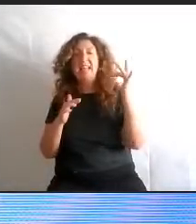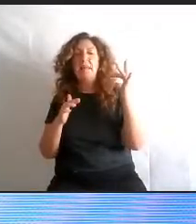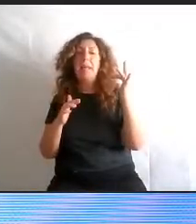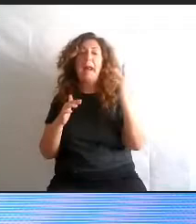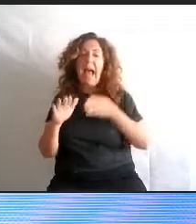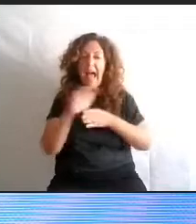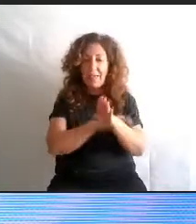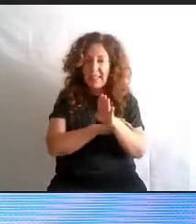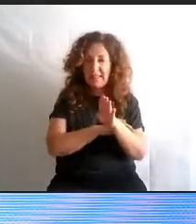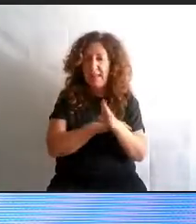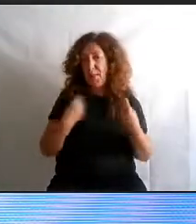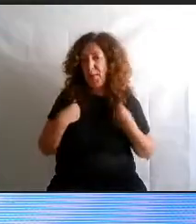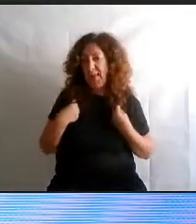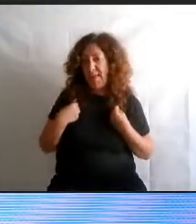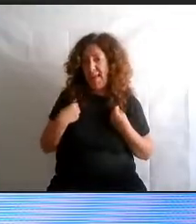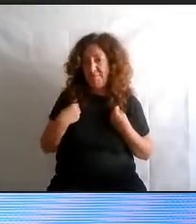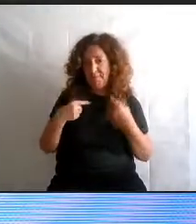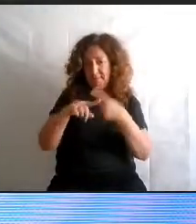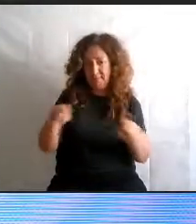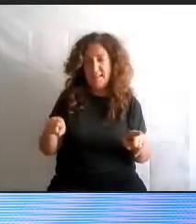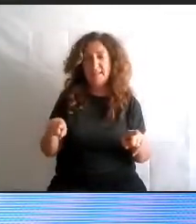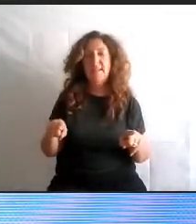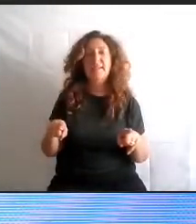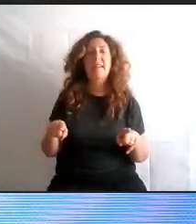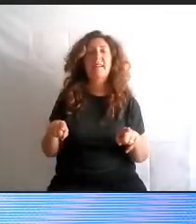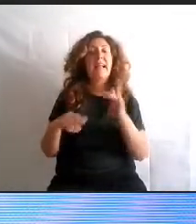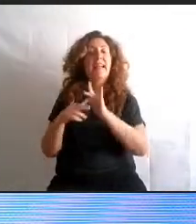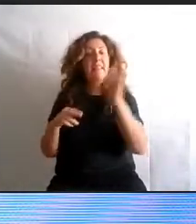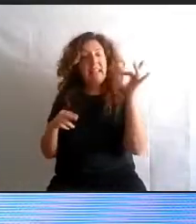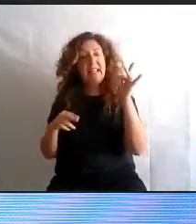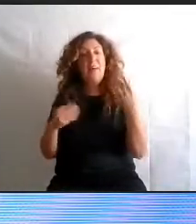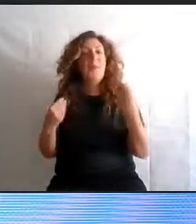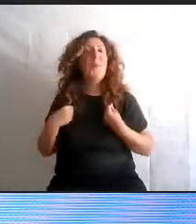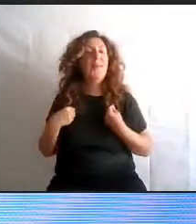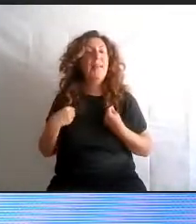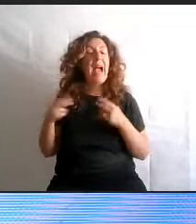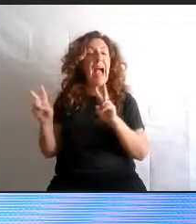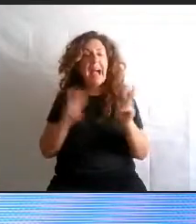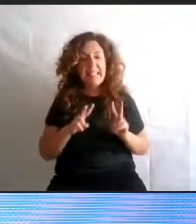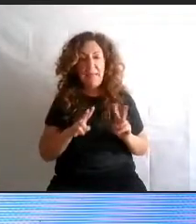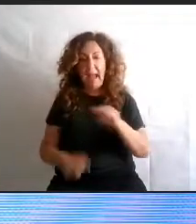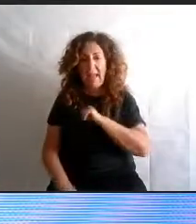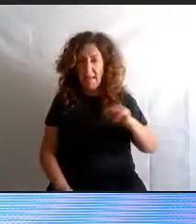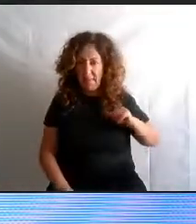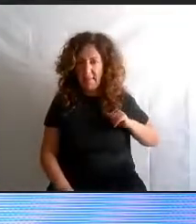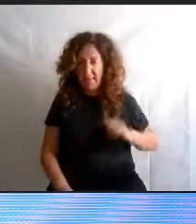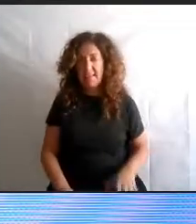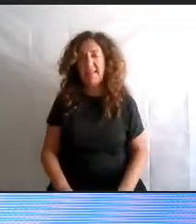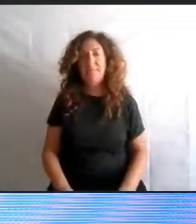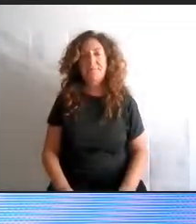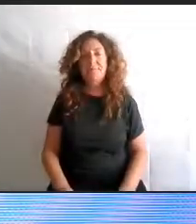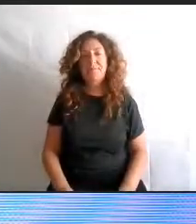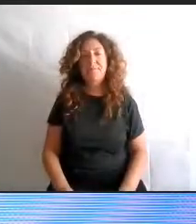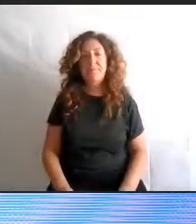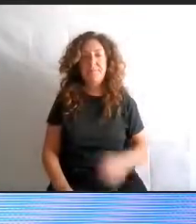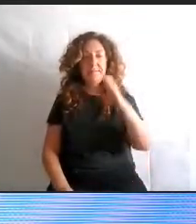dependiente la necesidad más y el efecto de la digitalización en la vida activa independiente y contamos con carlos de laiglesia que